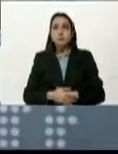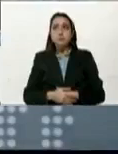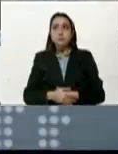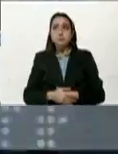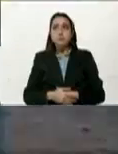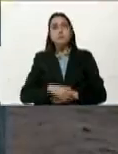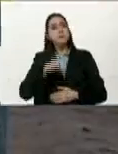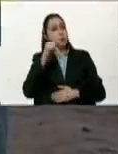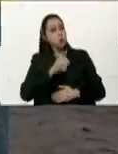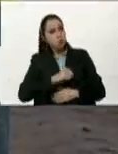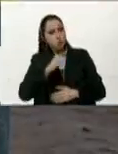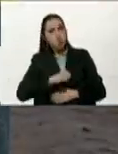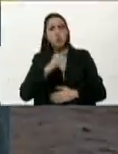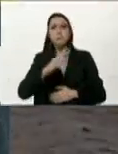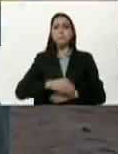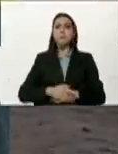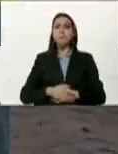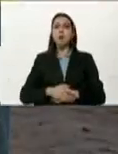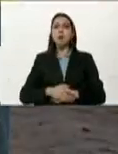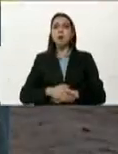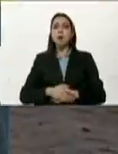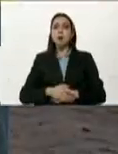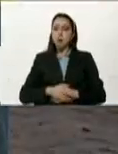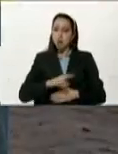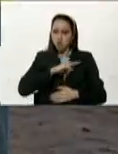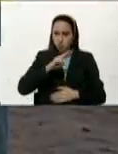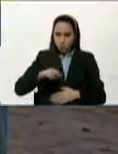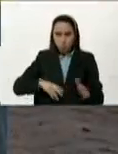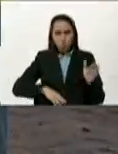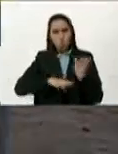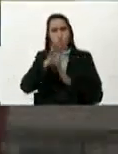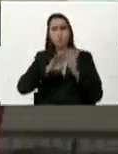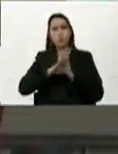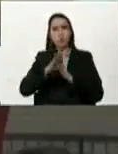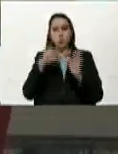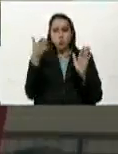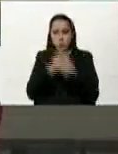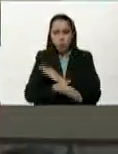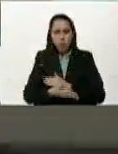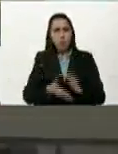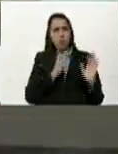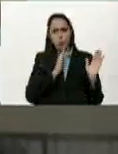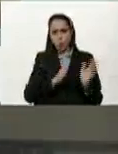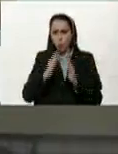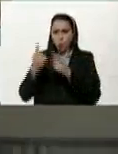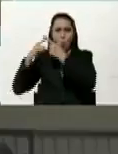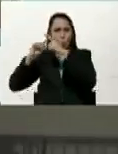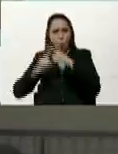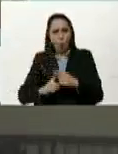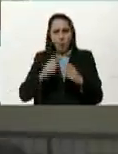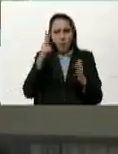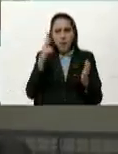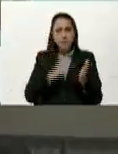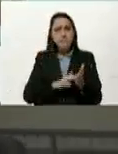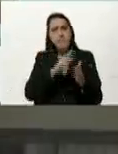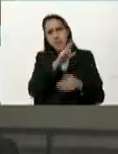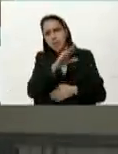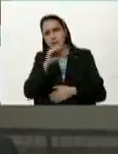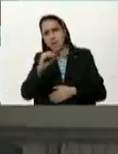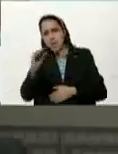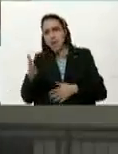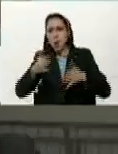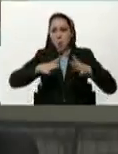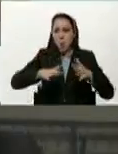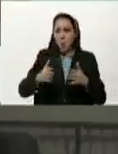si presidente nuestros rendimientos están por el orden de los tres mil tres mil quinientos kilos